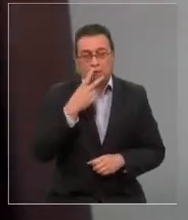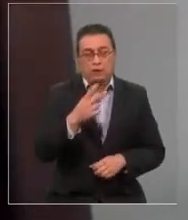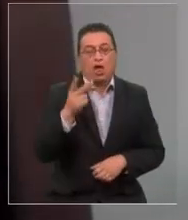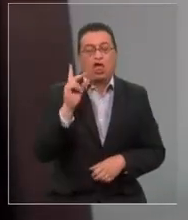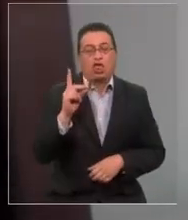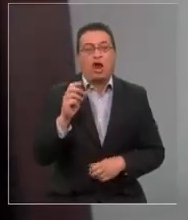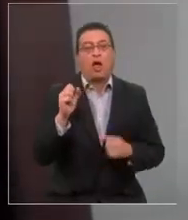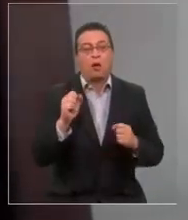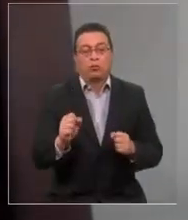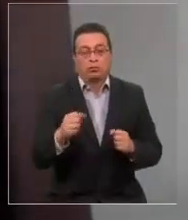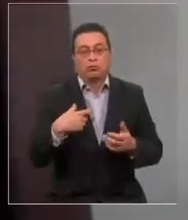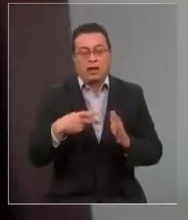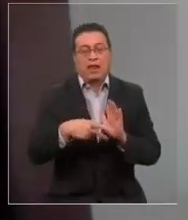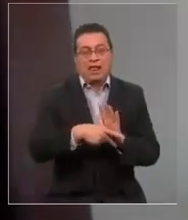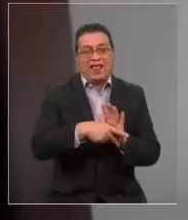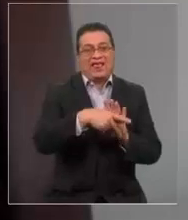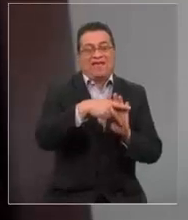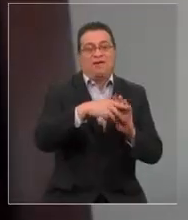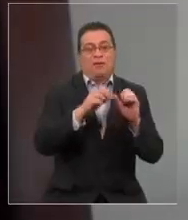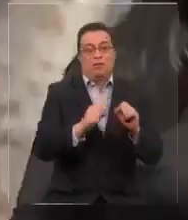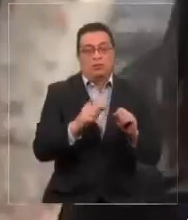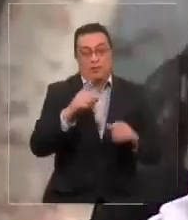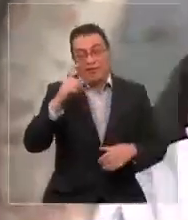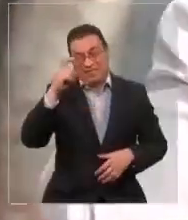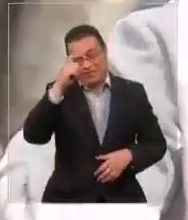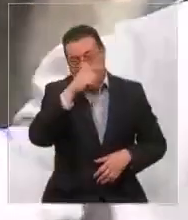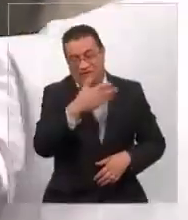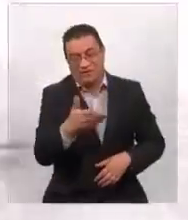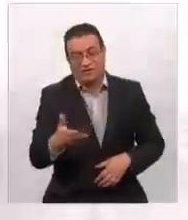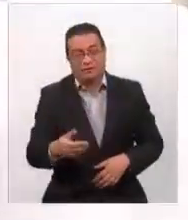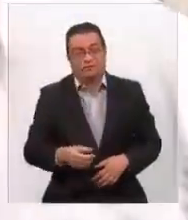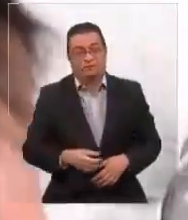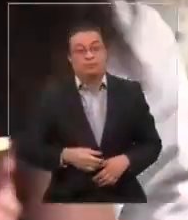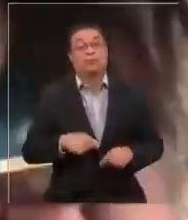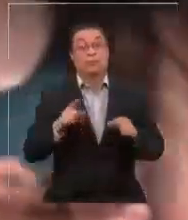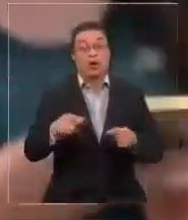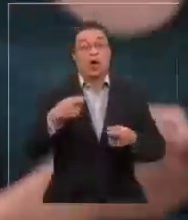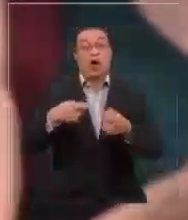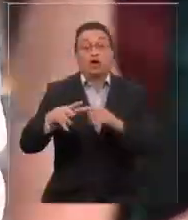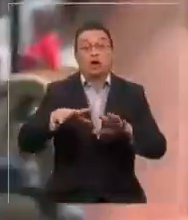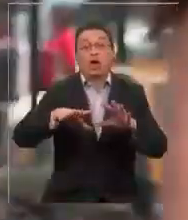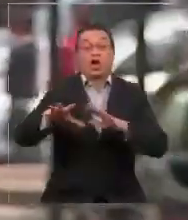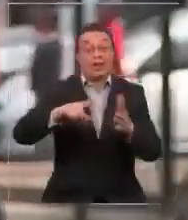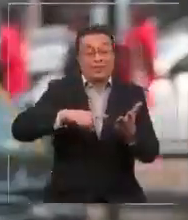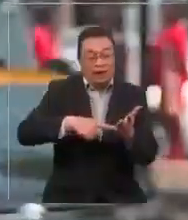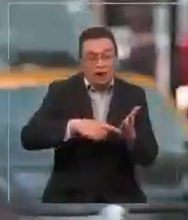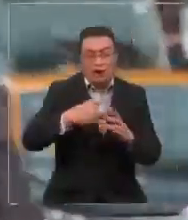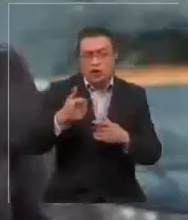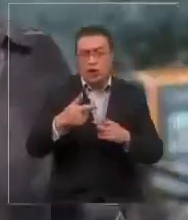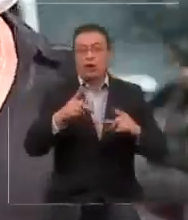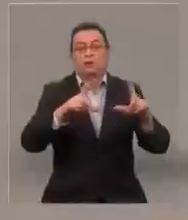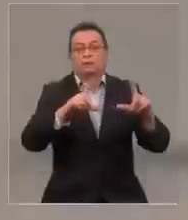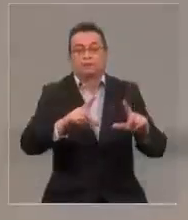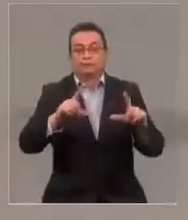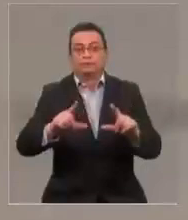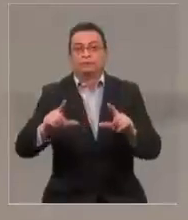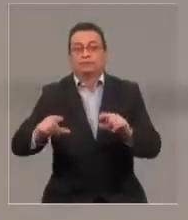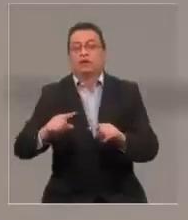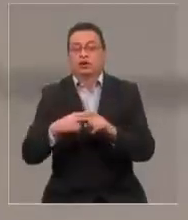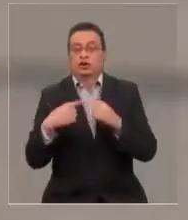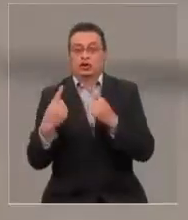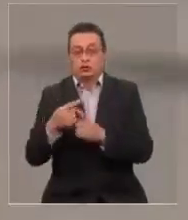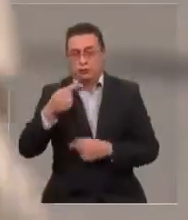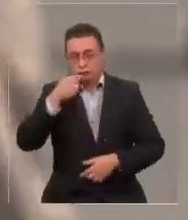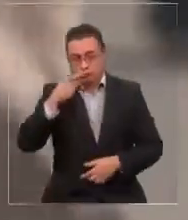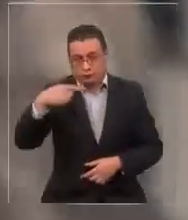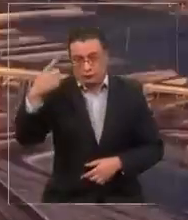dólar podría tocar ese nivel de ahí hacia abajo ya un poco más complicado así los productos importados como todo lo tecnológico podría entender a bajar de precio en las